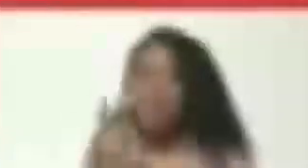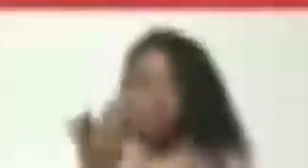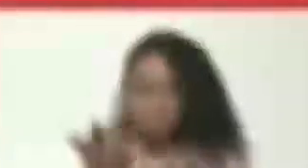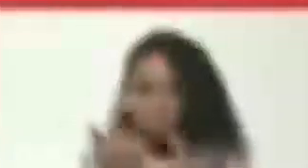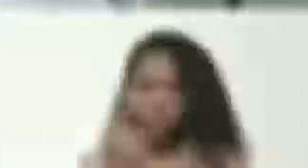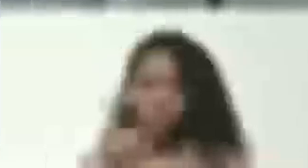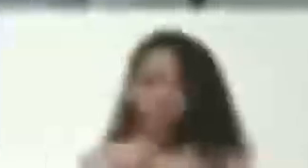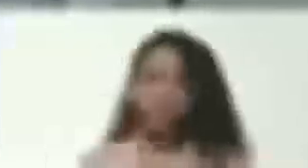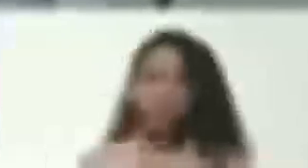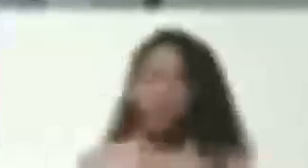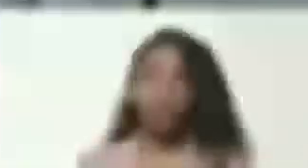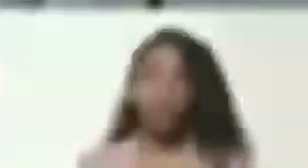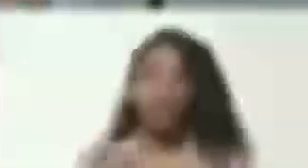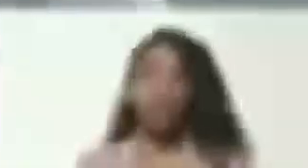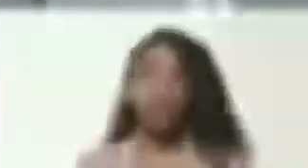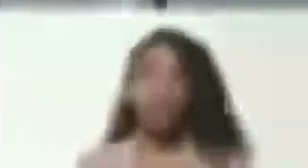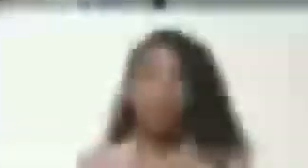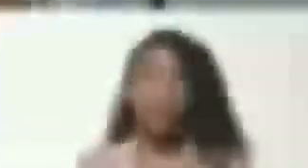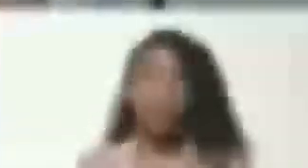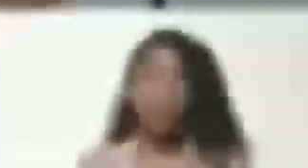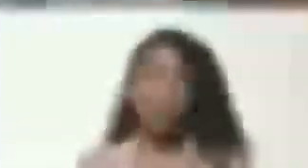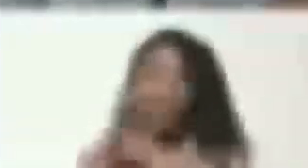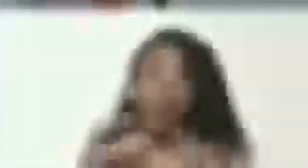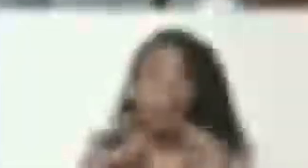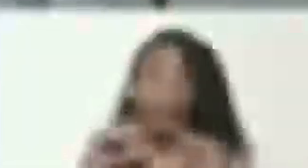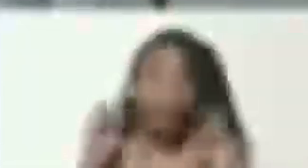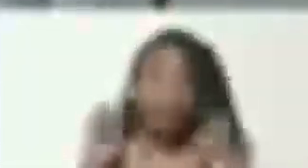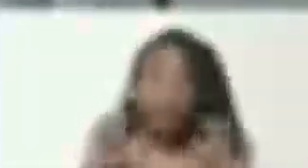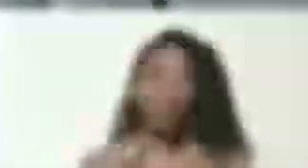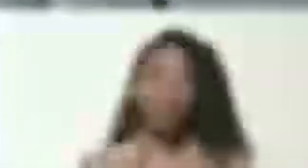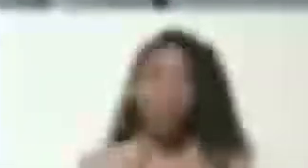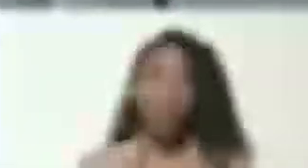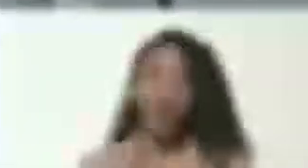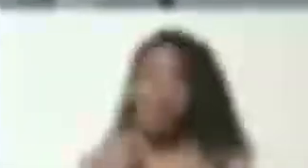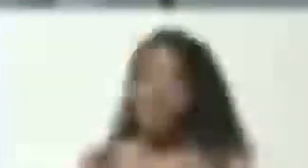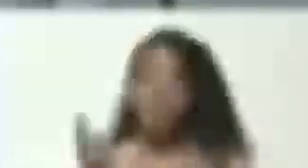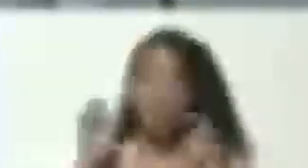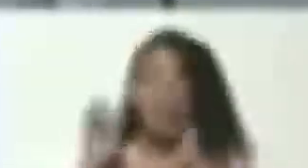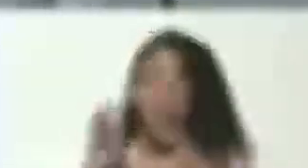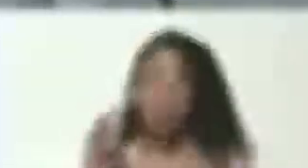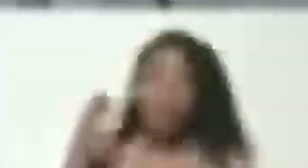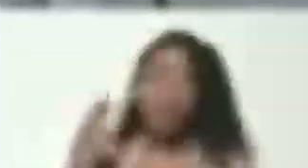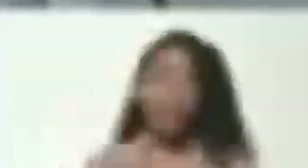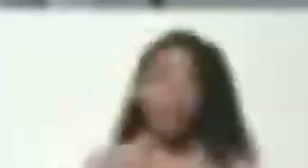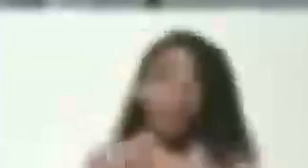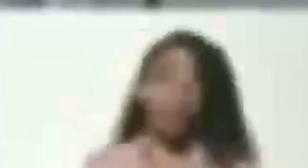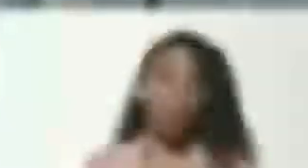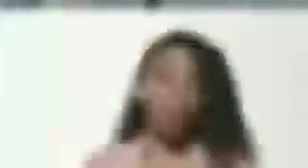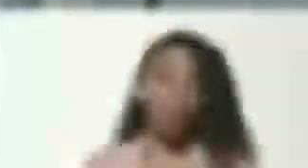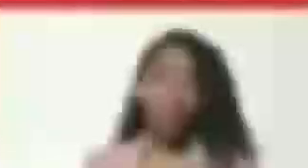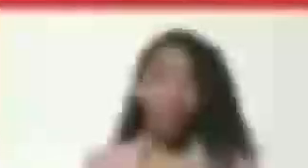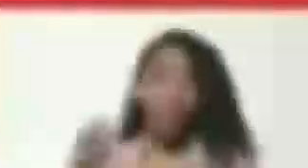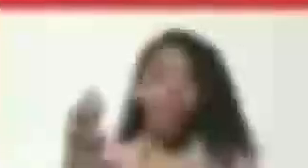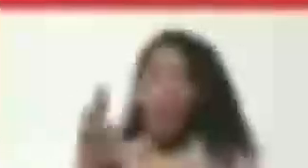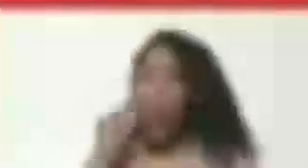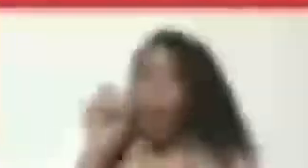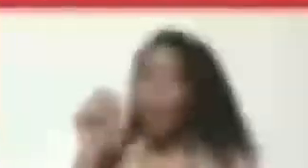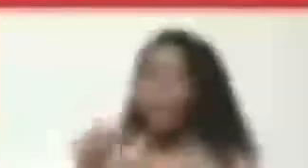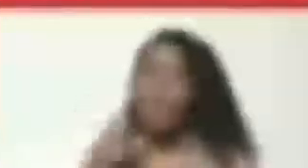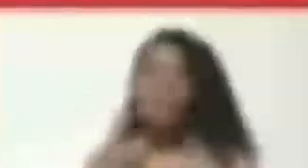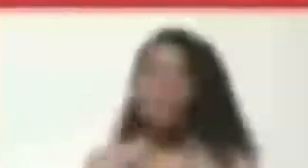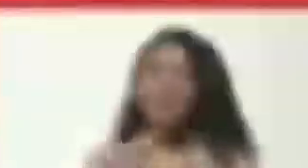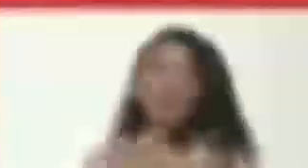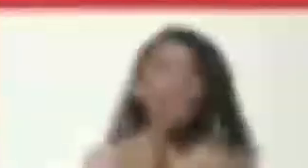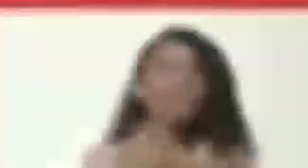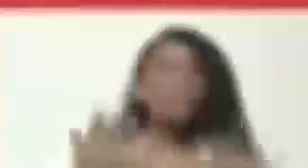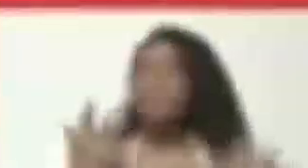propuestas de todos los sindicatos de los trabajadores con miras a, primero, analizar el tema de precios